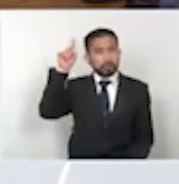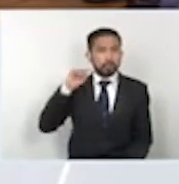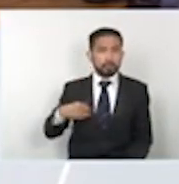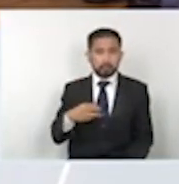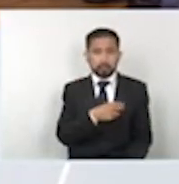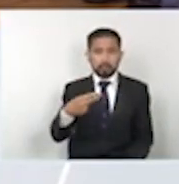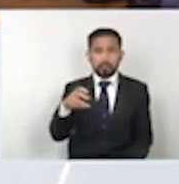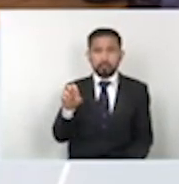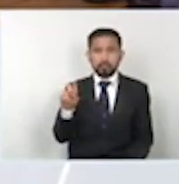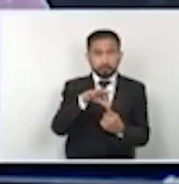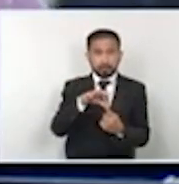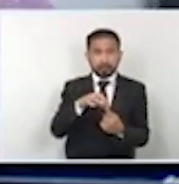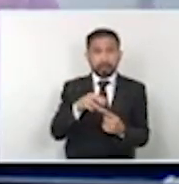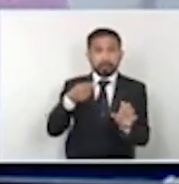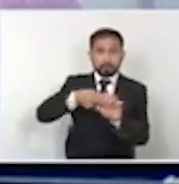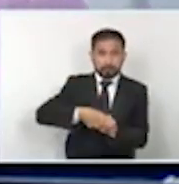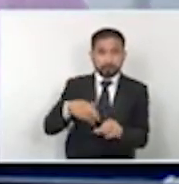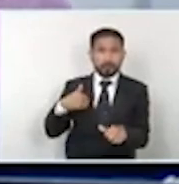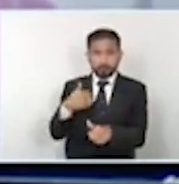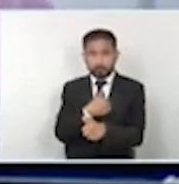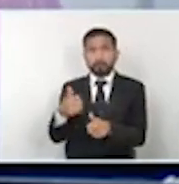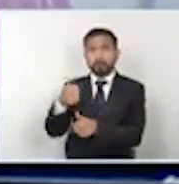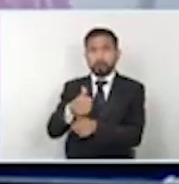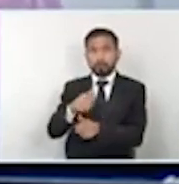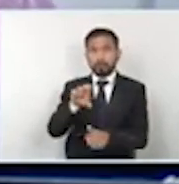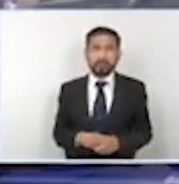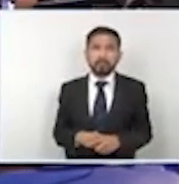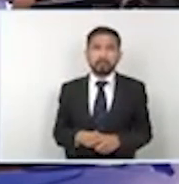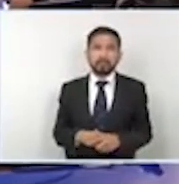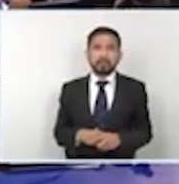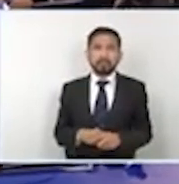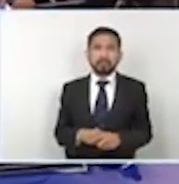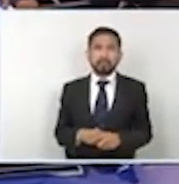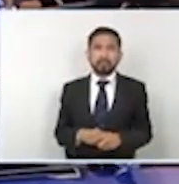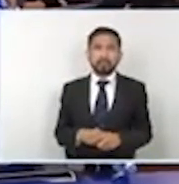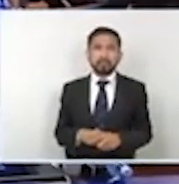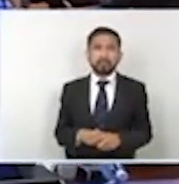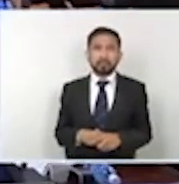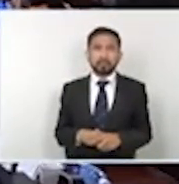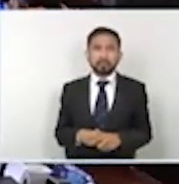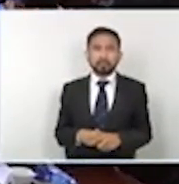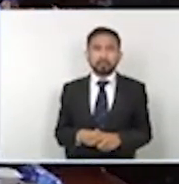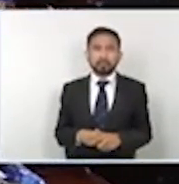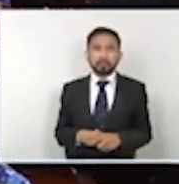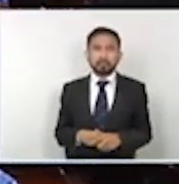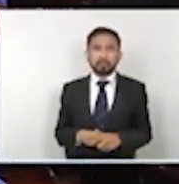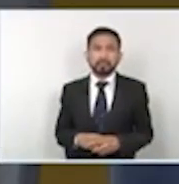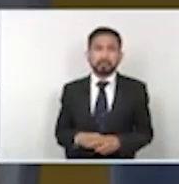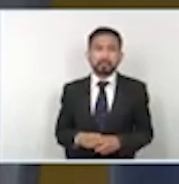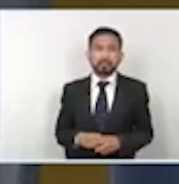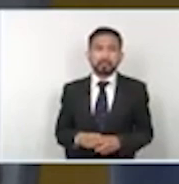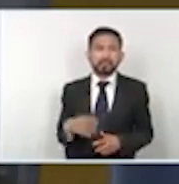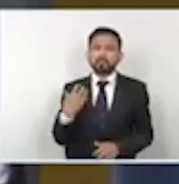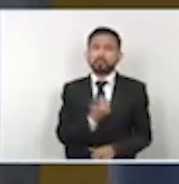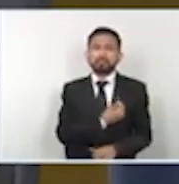candidatos a magistrados su partido no recibió los expedientes completos el partido oficialista nuevas ideas refutó esta postura